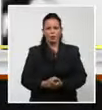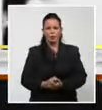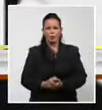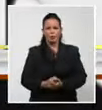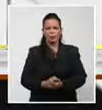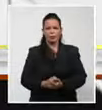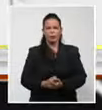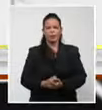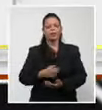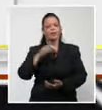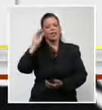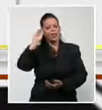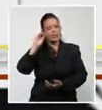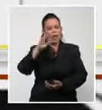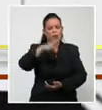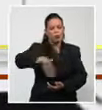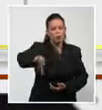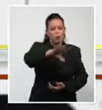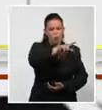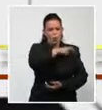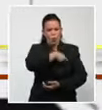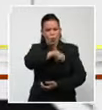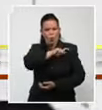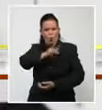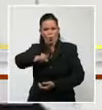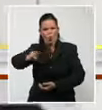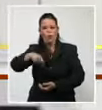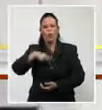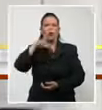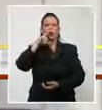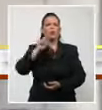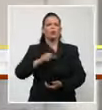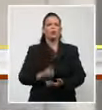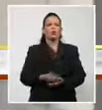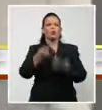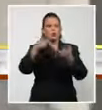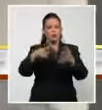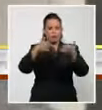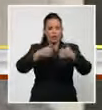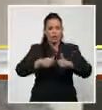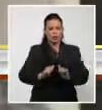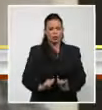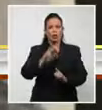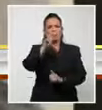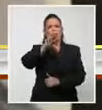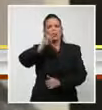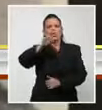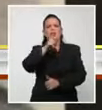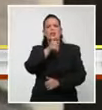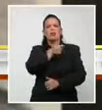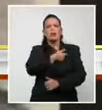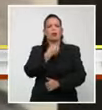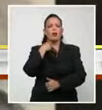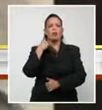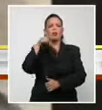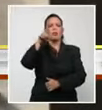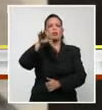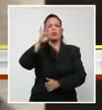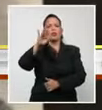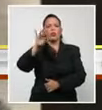le denominaron. Ignacio Aramonte nació un 23 de diciembre de 1841. Generaciones de